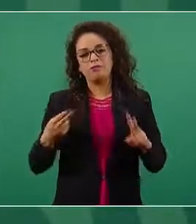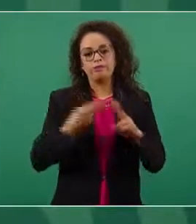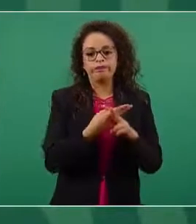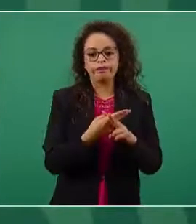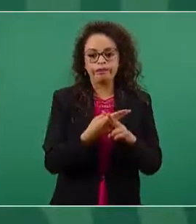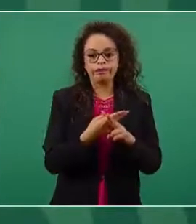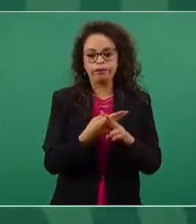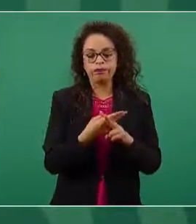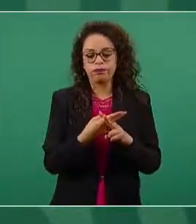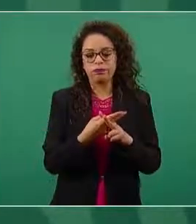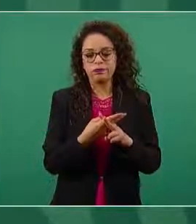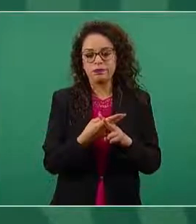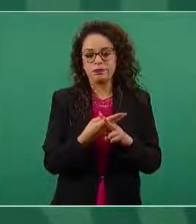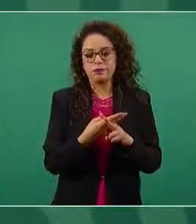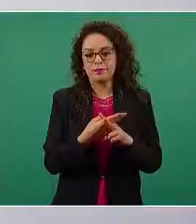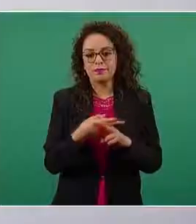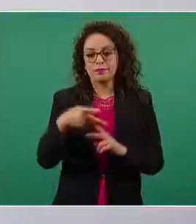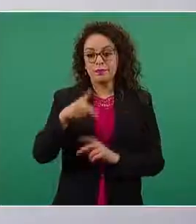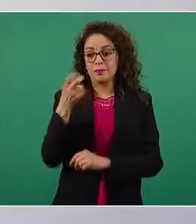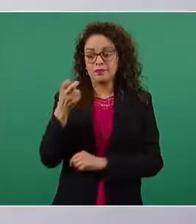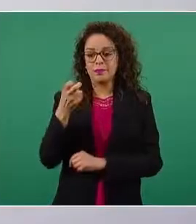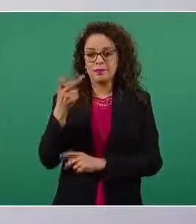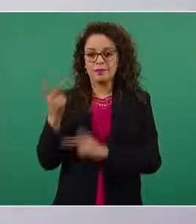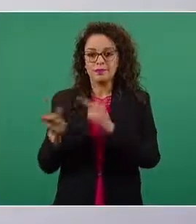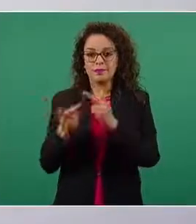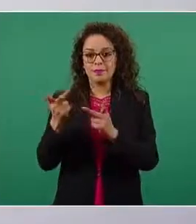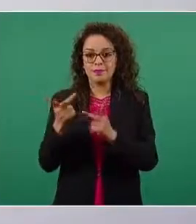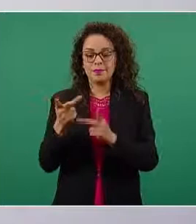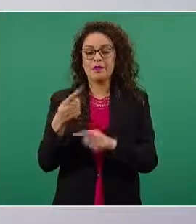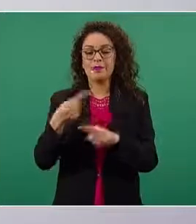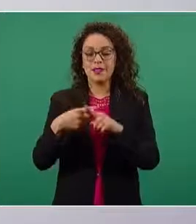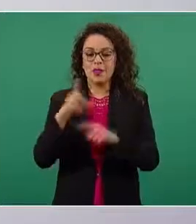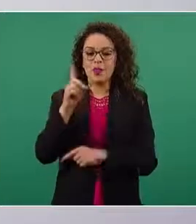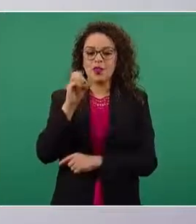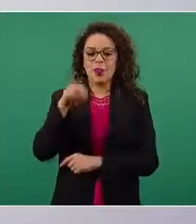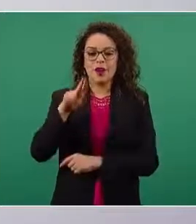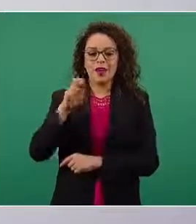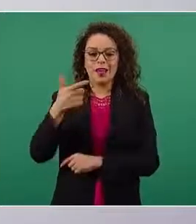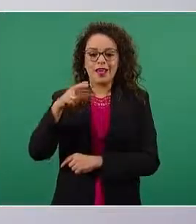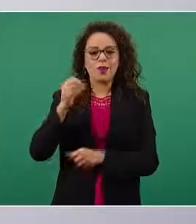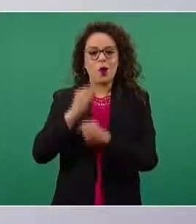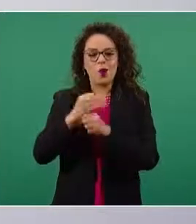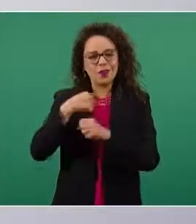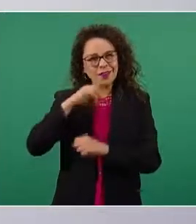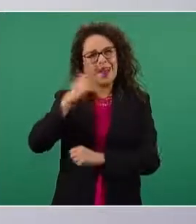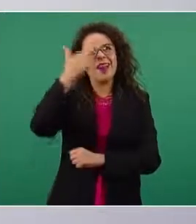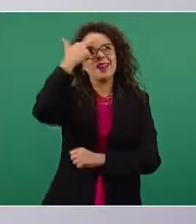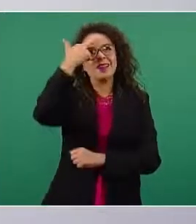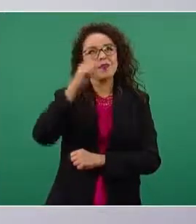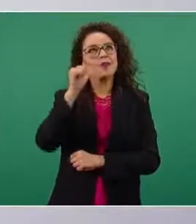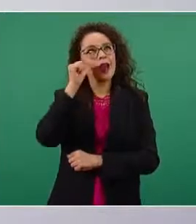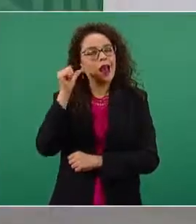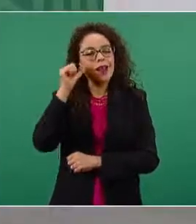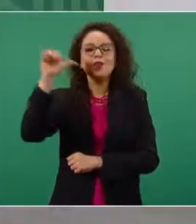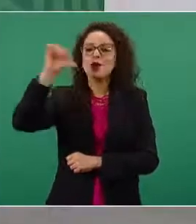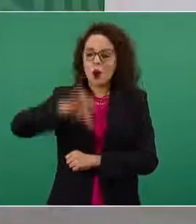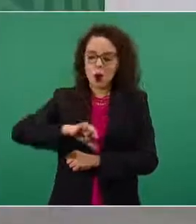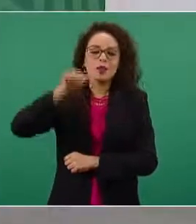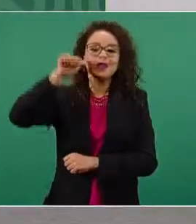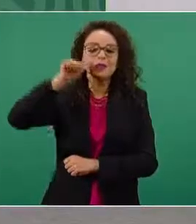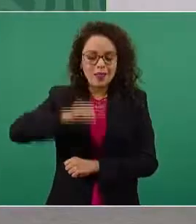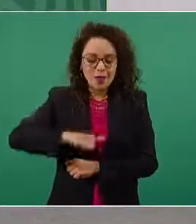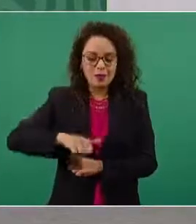Parral, pero fue una entrevista a don Regino. Entonces, ahorita me acordé de eso, ayer, hoy y siempre,